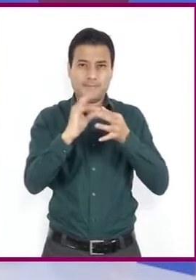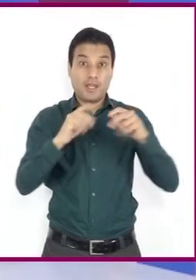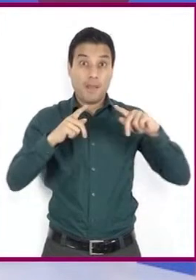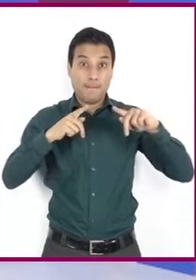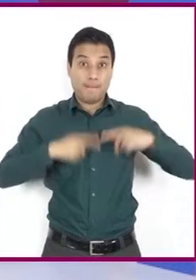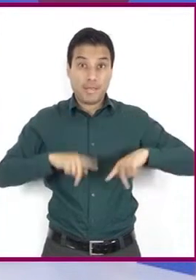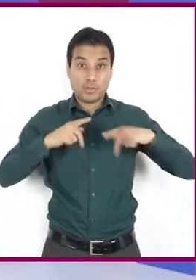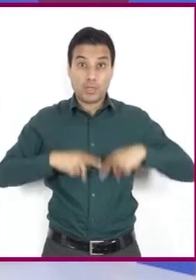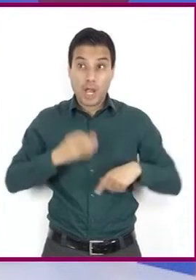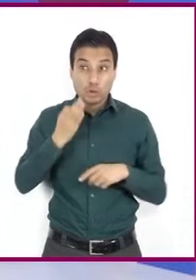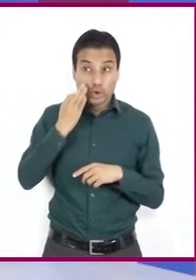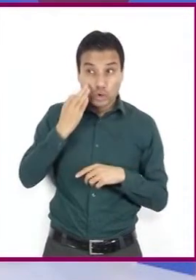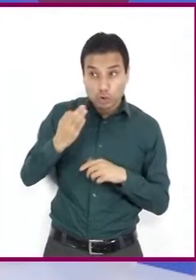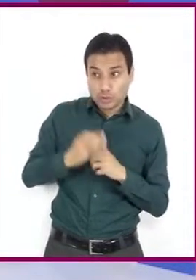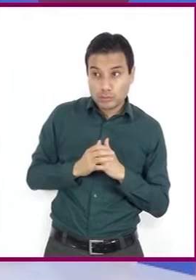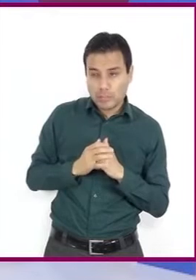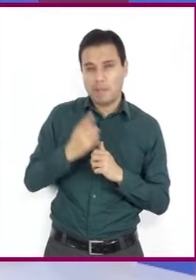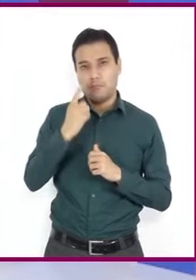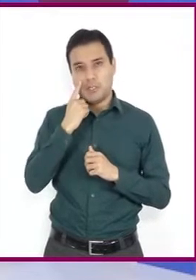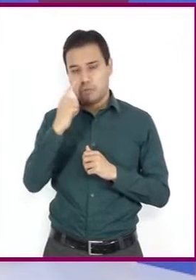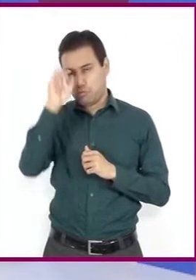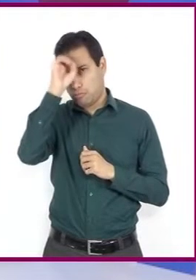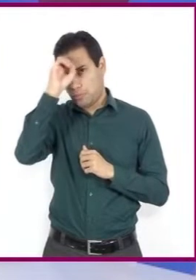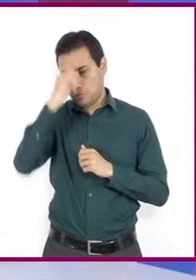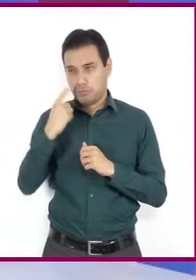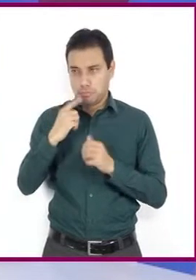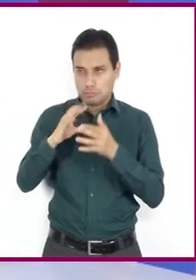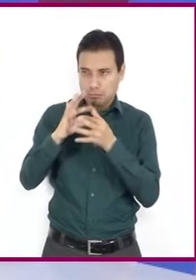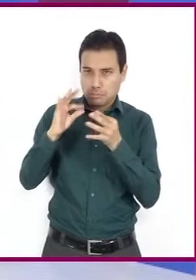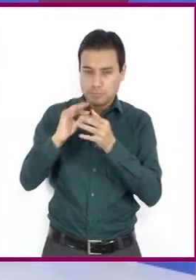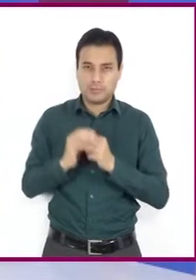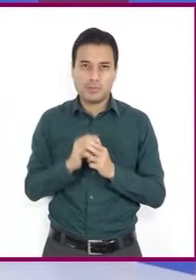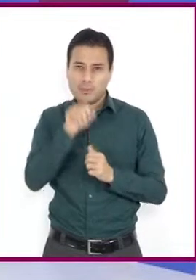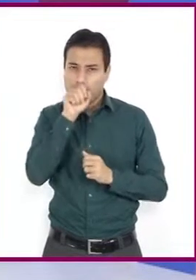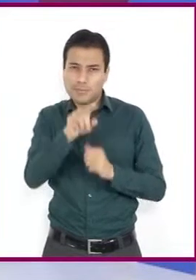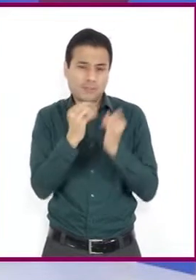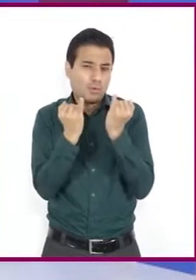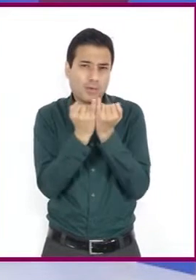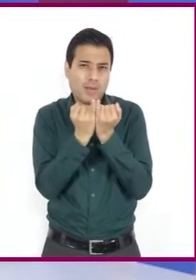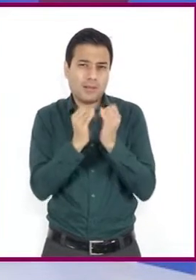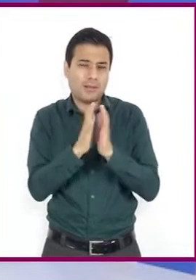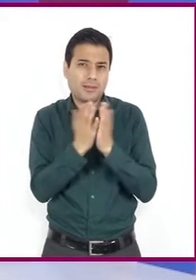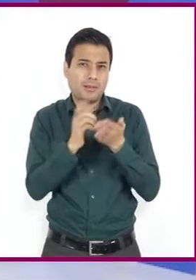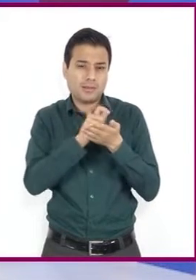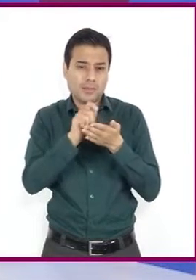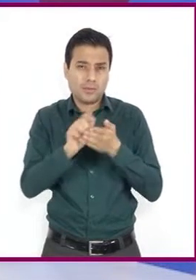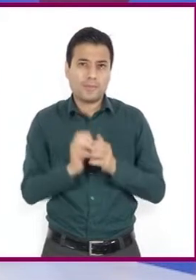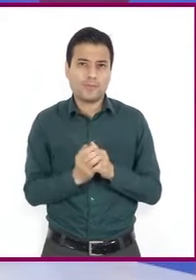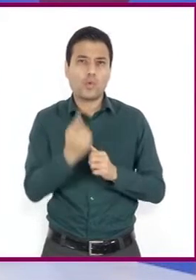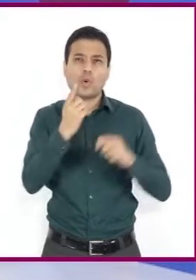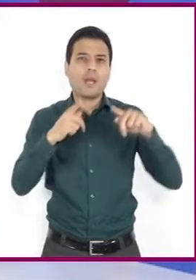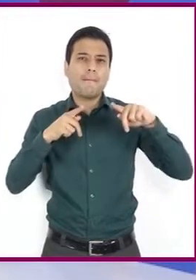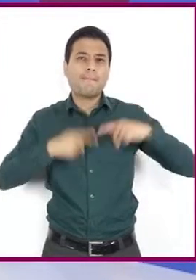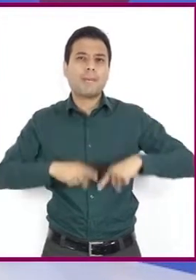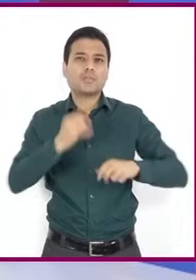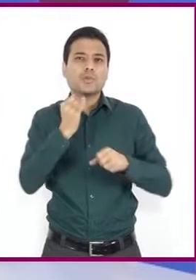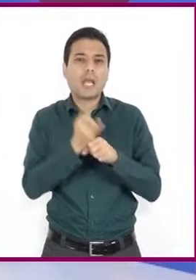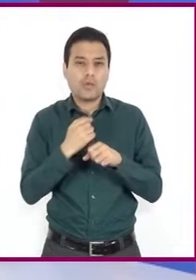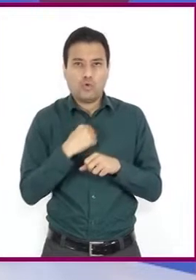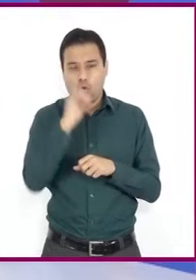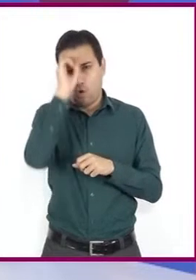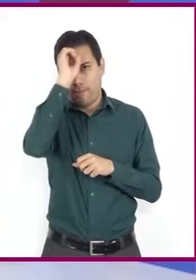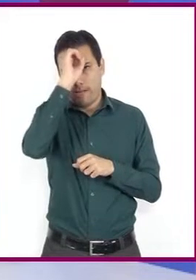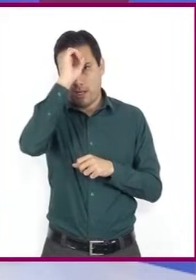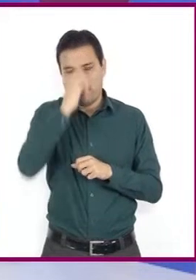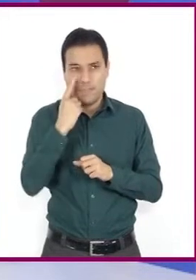momento la narre desde el suyo. Bueno, lo mismo sucede en la literatura. Un personaje narra su vivencia de una